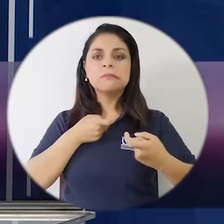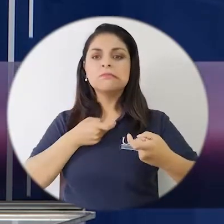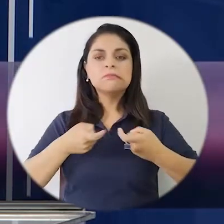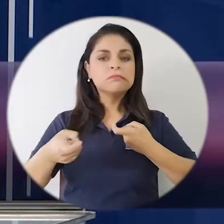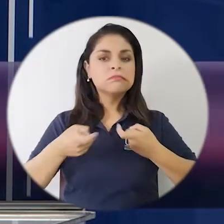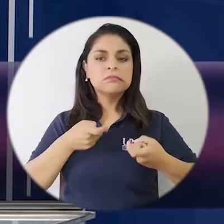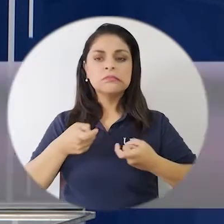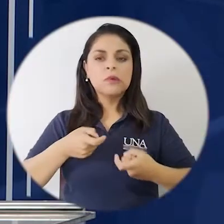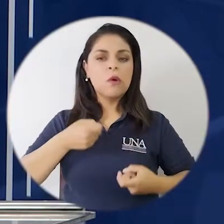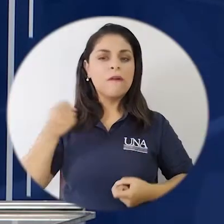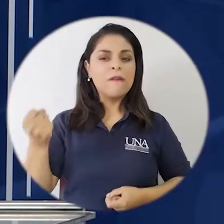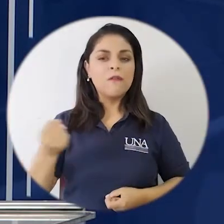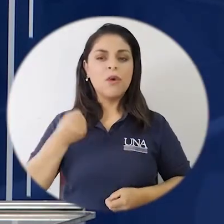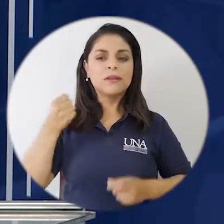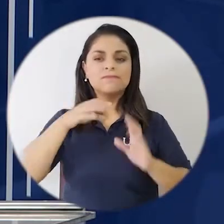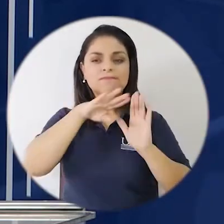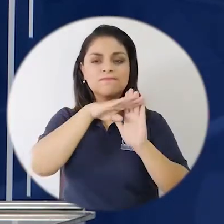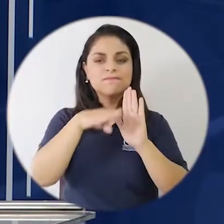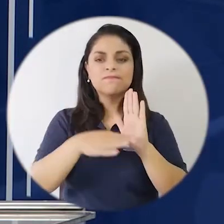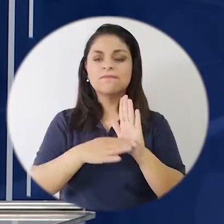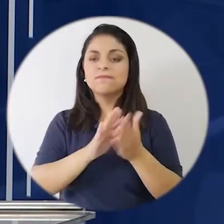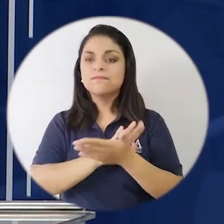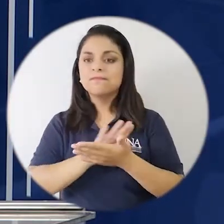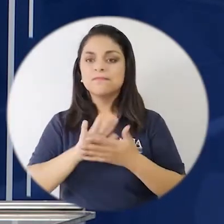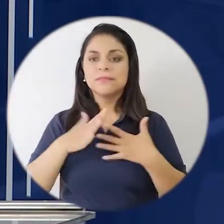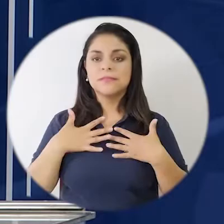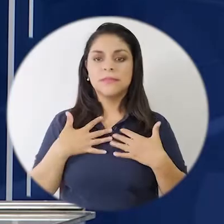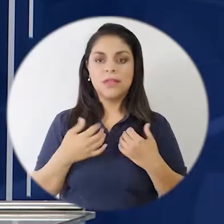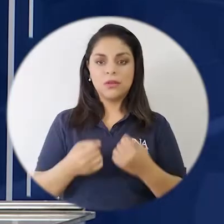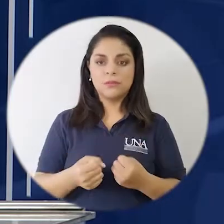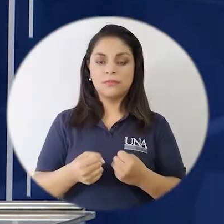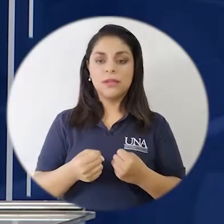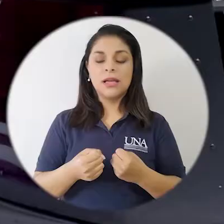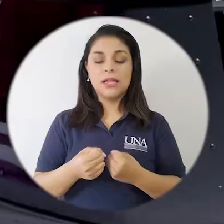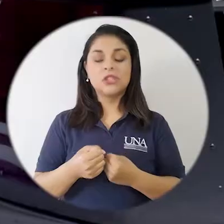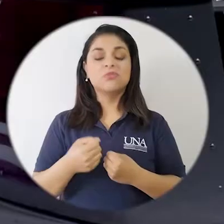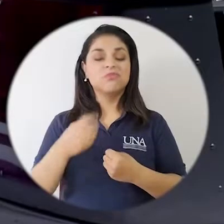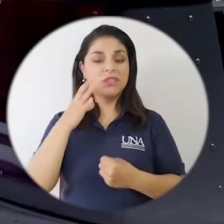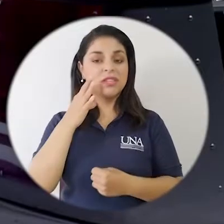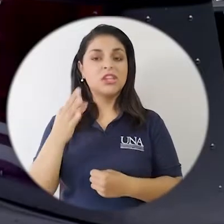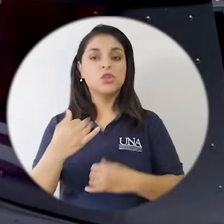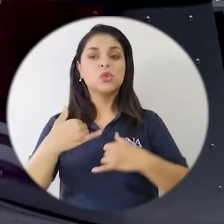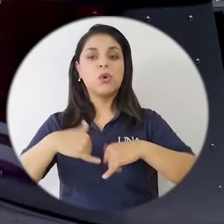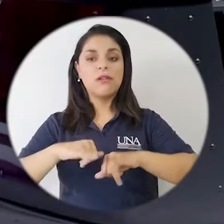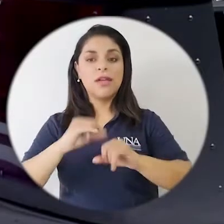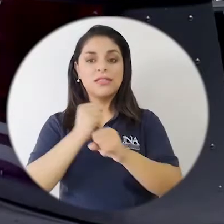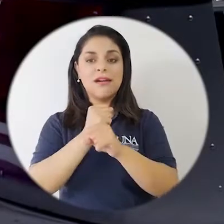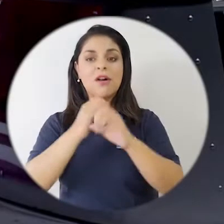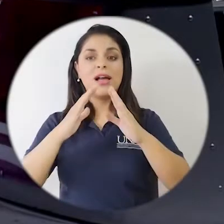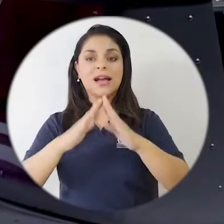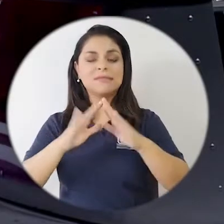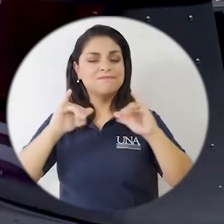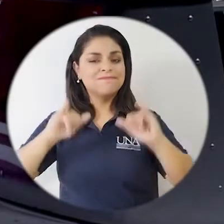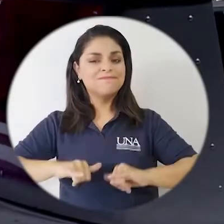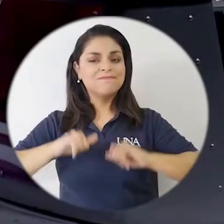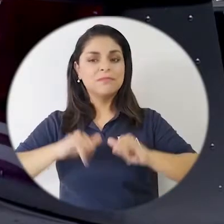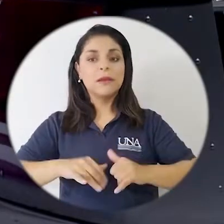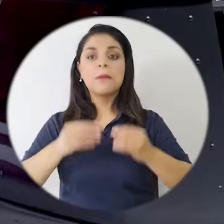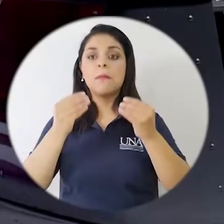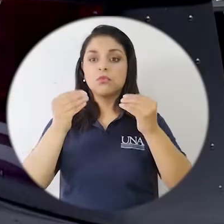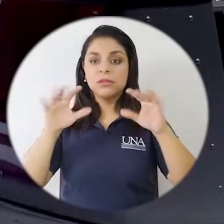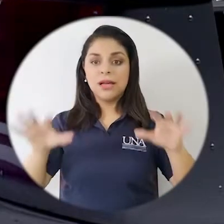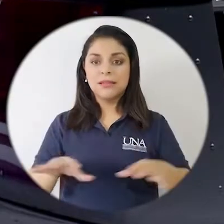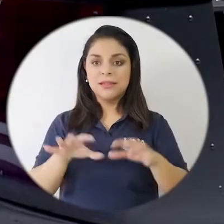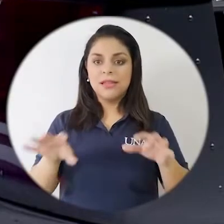controles sanitarios y Eso demás. implica que tendrá que seguirse manteniendo el teletrabajo en muchas actividades. De hecho, las instituciones, tanto de